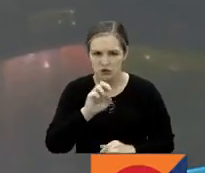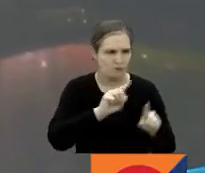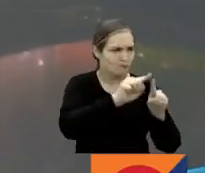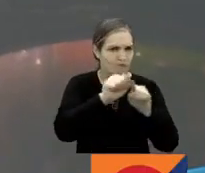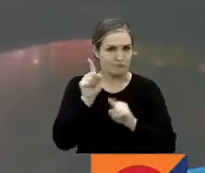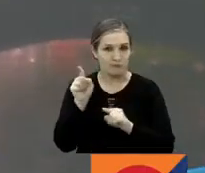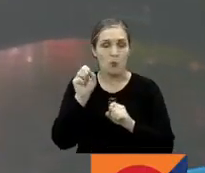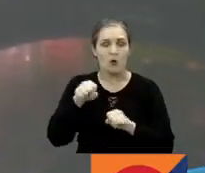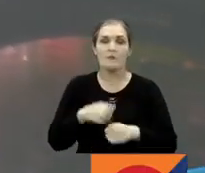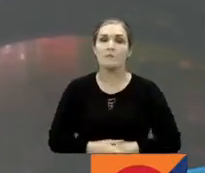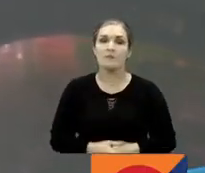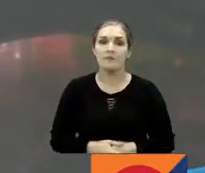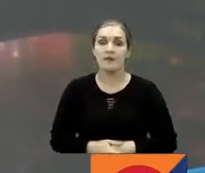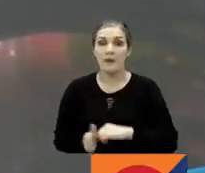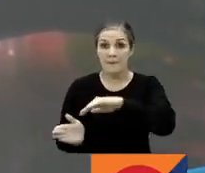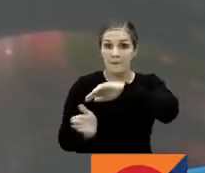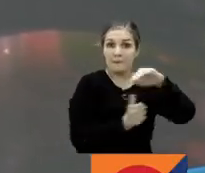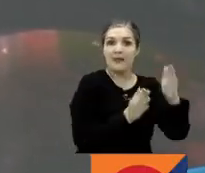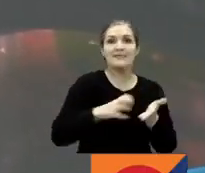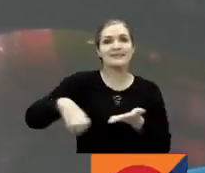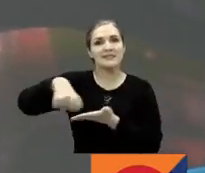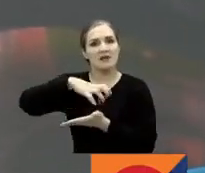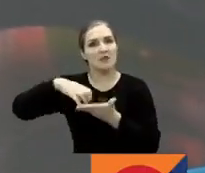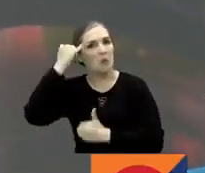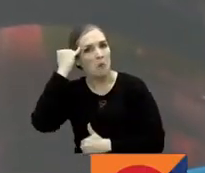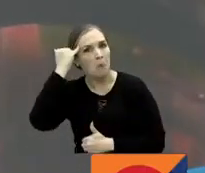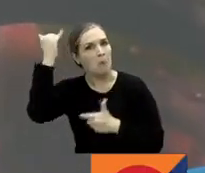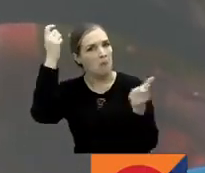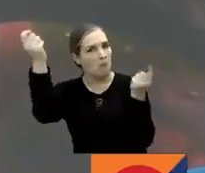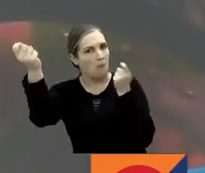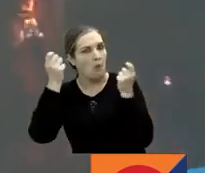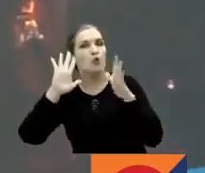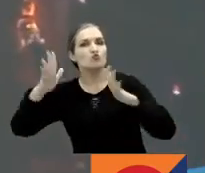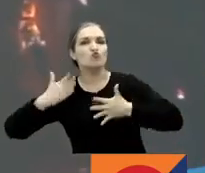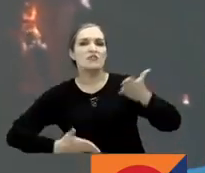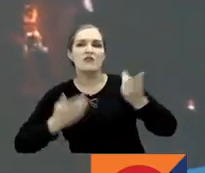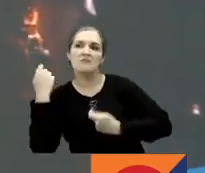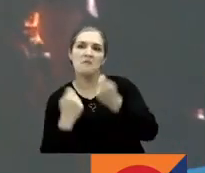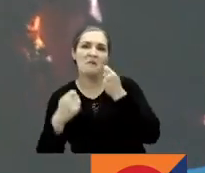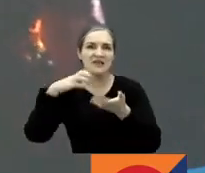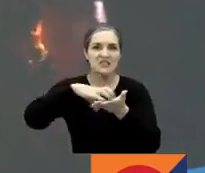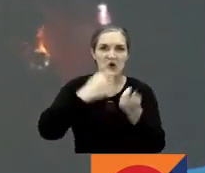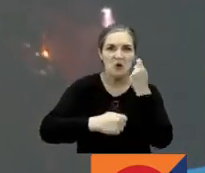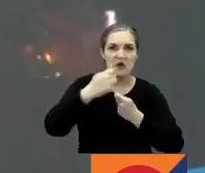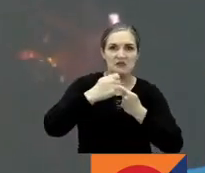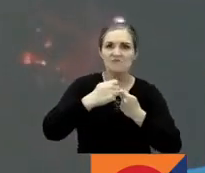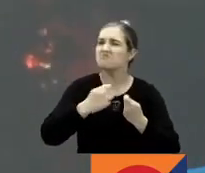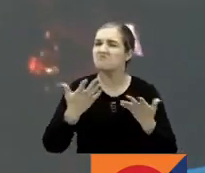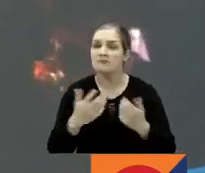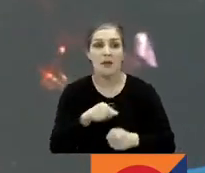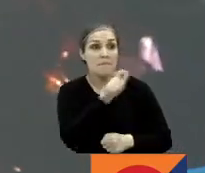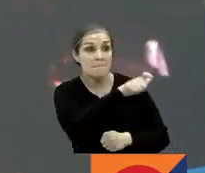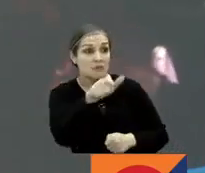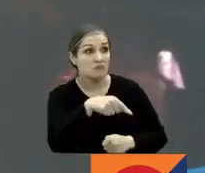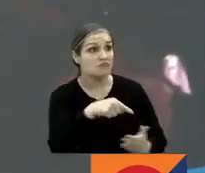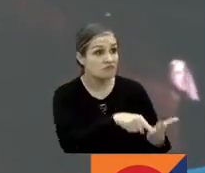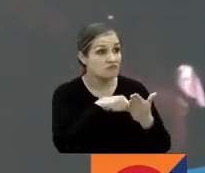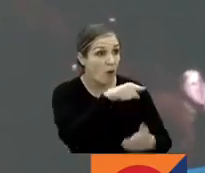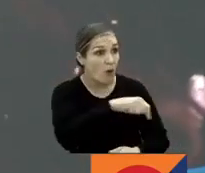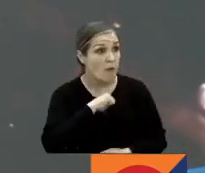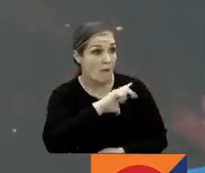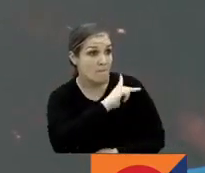Y en Santander, el gremio de comerciantes adelanta una estrategia denominada Vacunarte Paga, en la que dan incentivos en descuentos y promociones